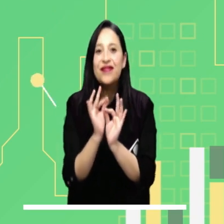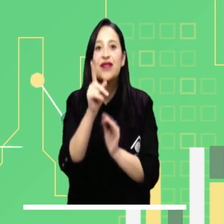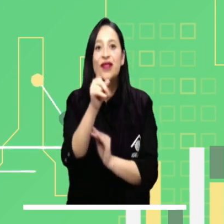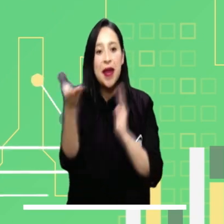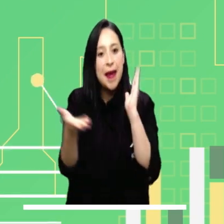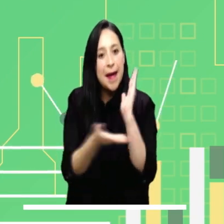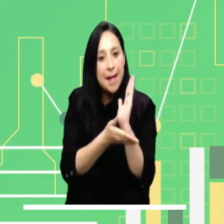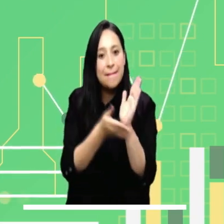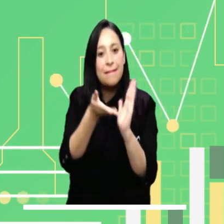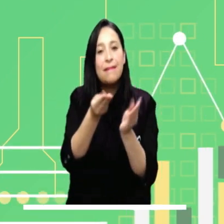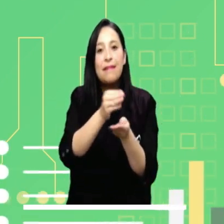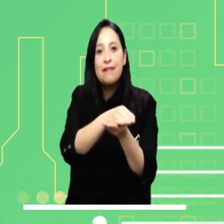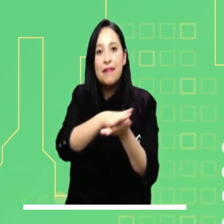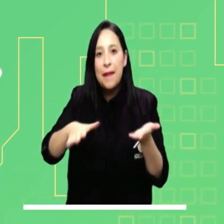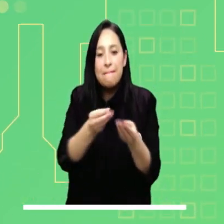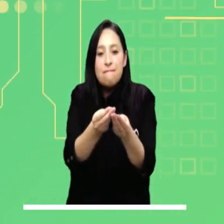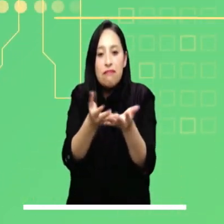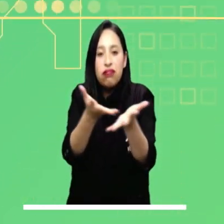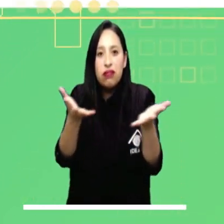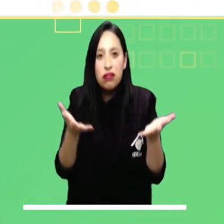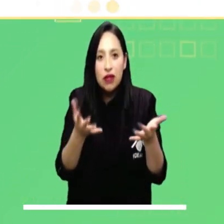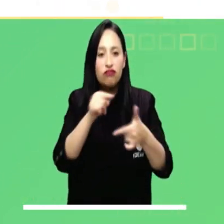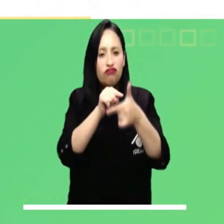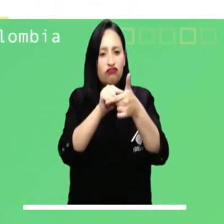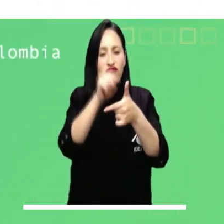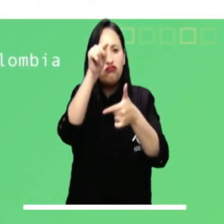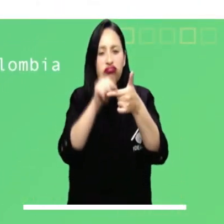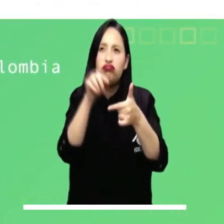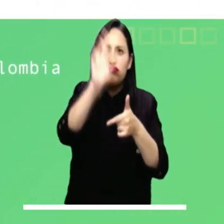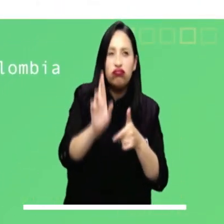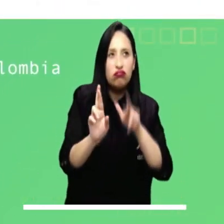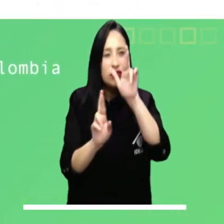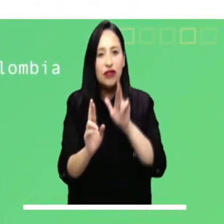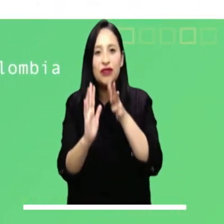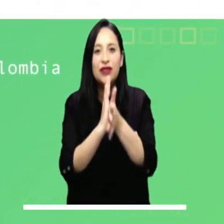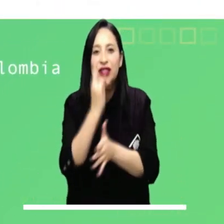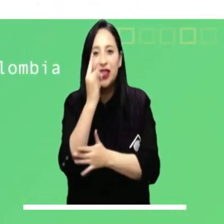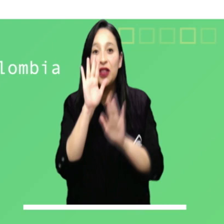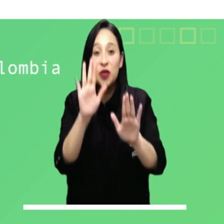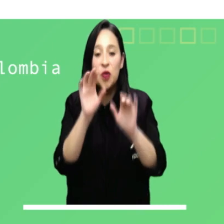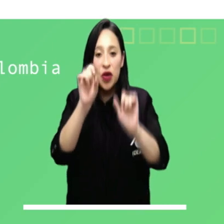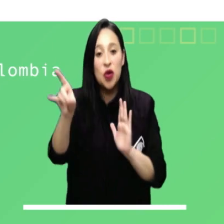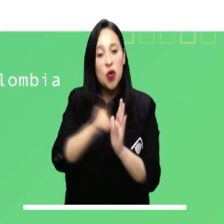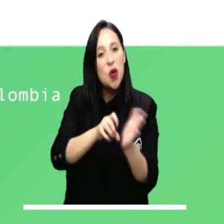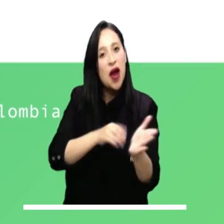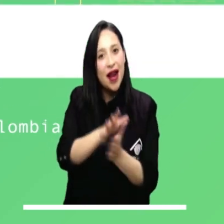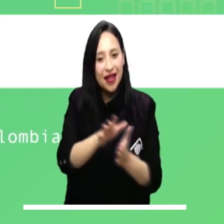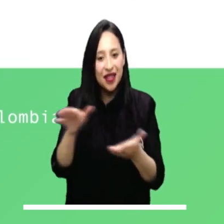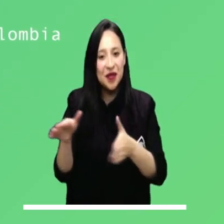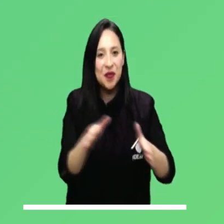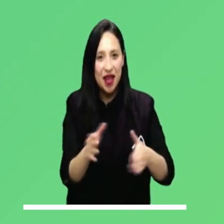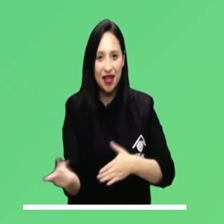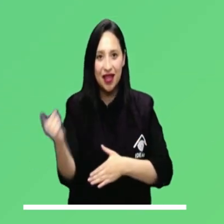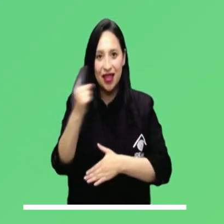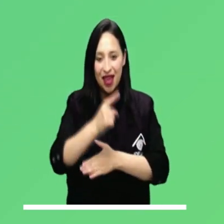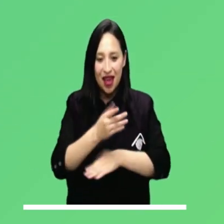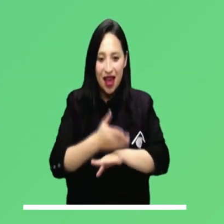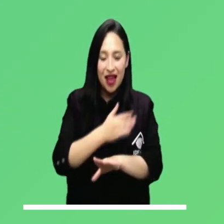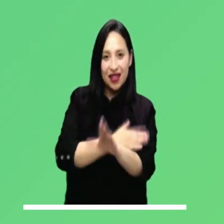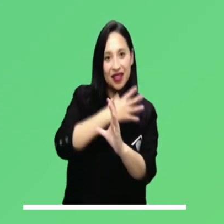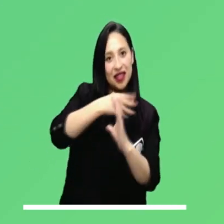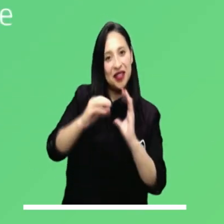tempranas. Información detallada a nivel municipal, cifras de deforestación, estadísticas de rayos y otros datos de